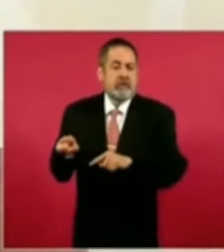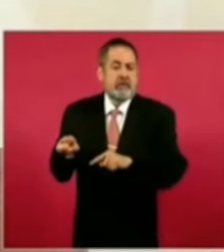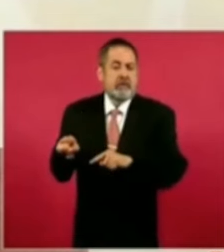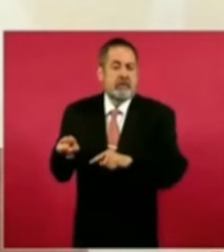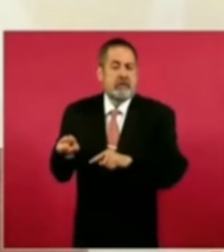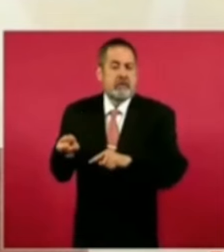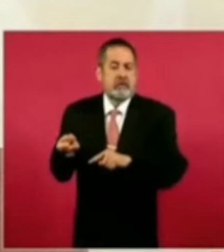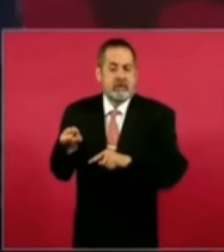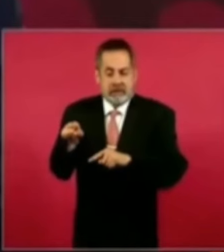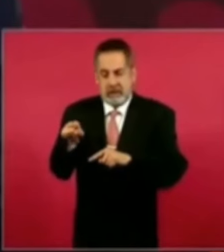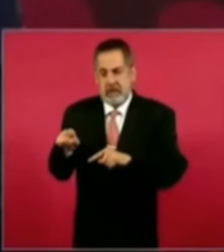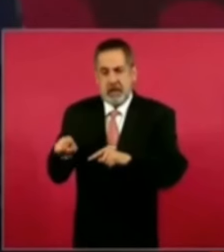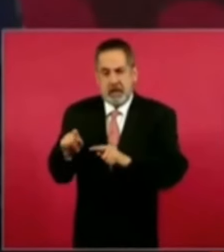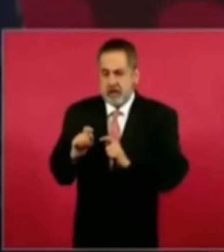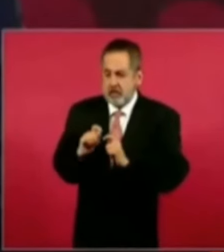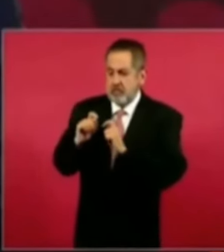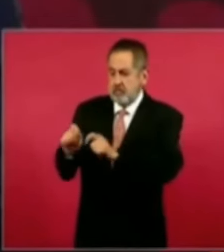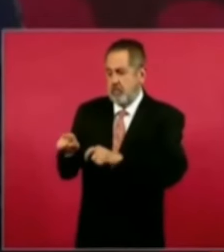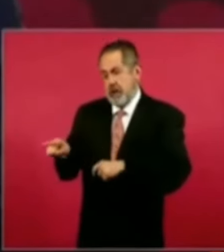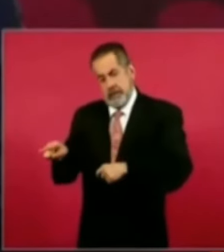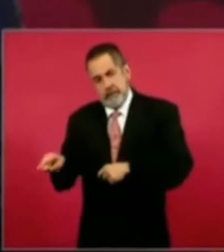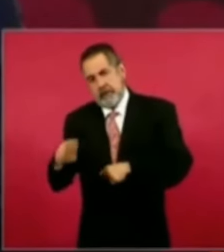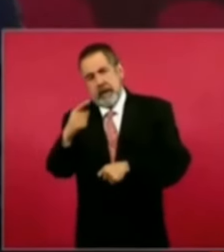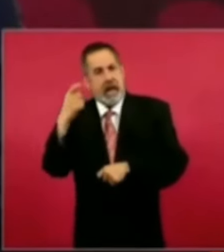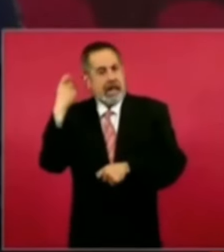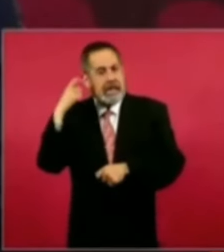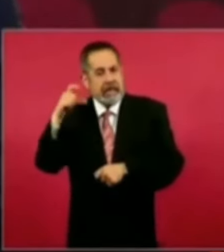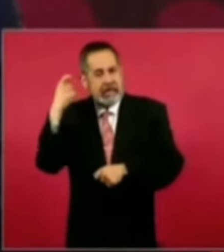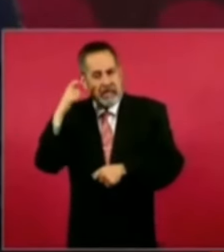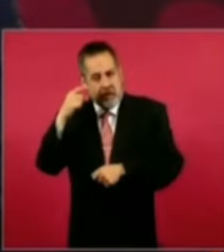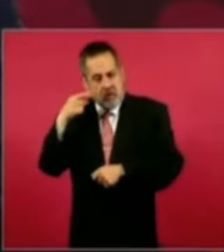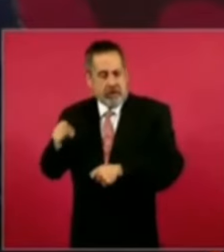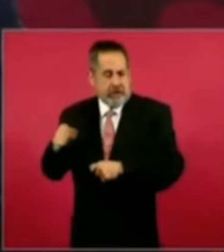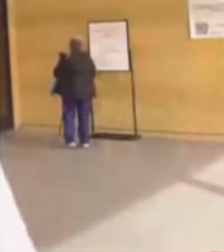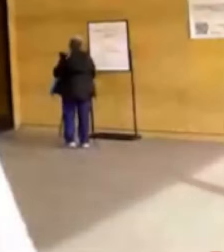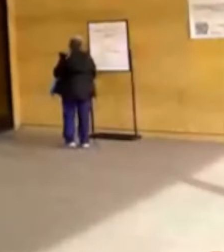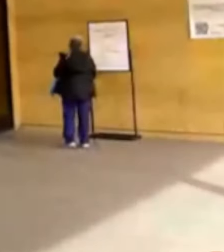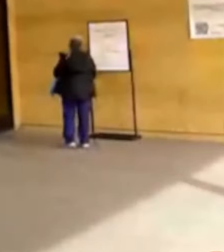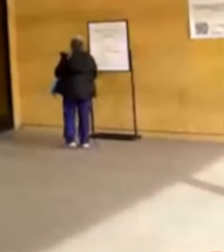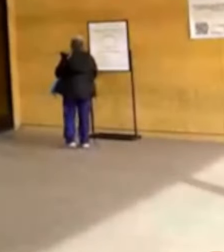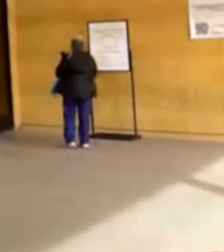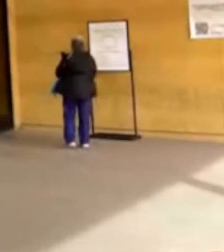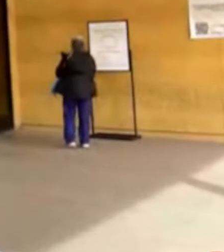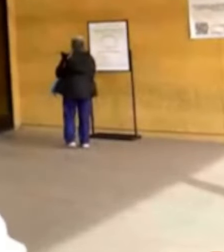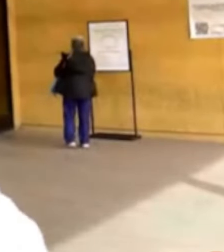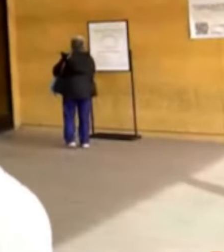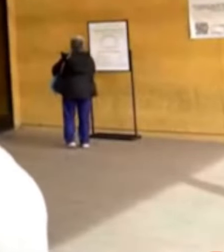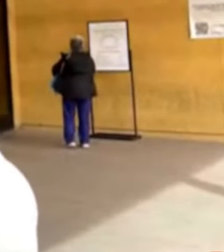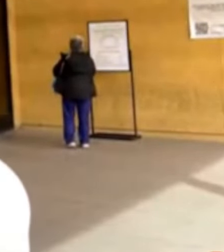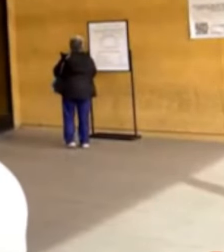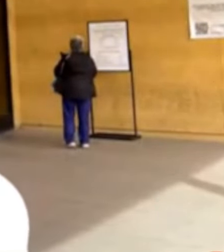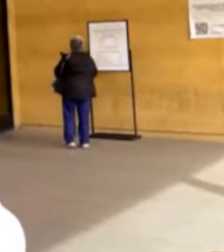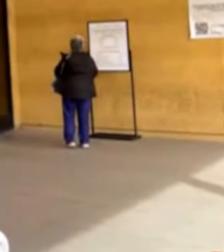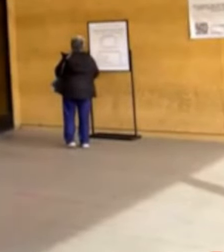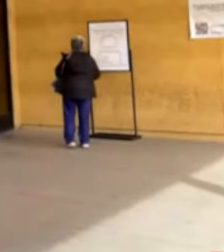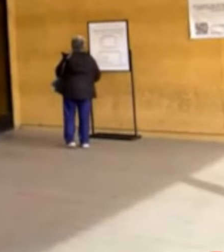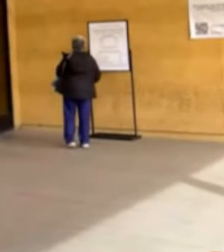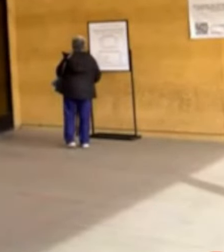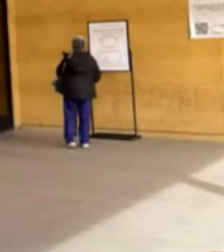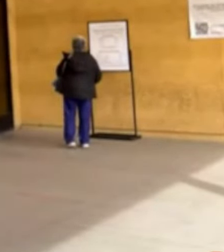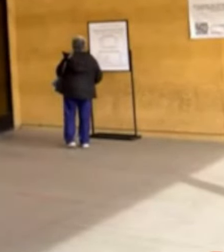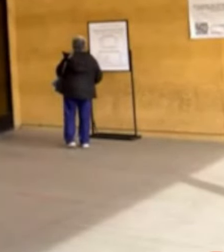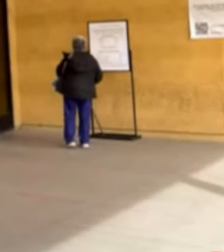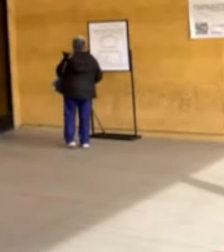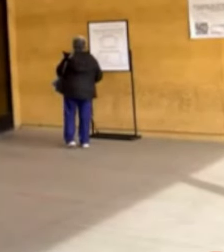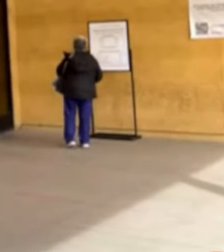va a representarnos en Querétaro. Mi querido Isaac de Paz González, doctor, pues ya escucho